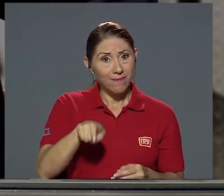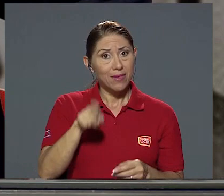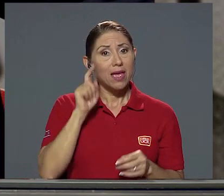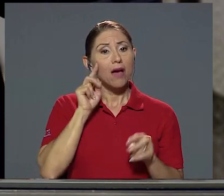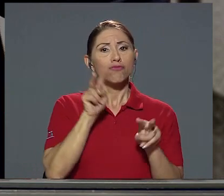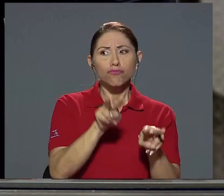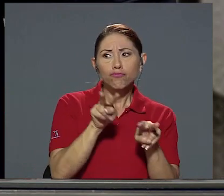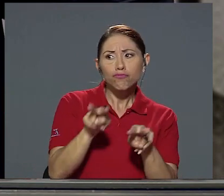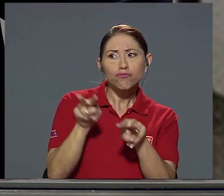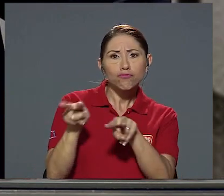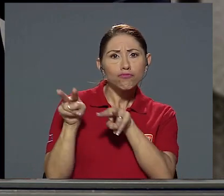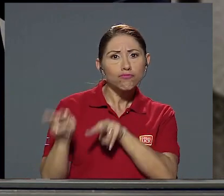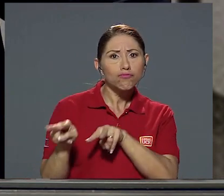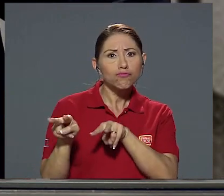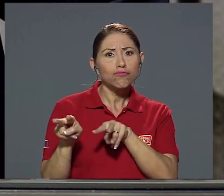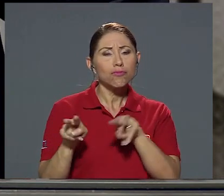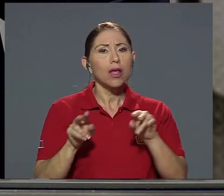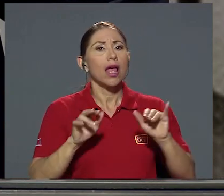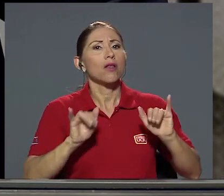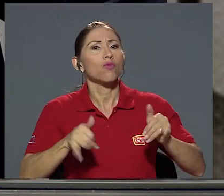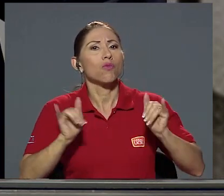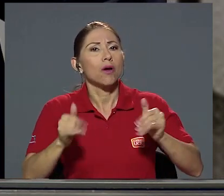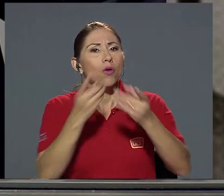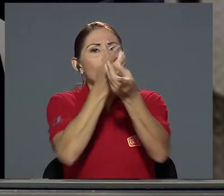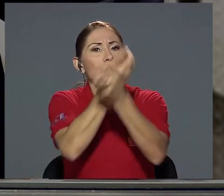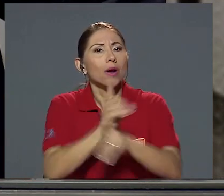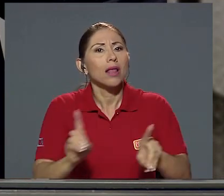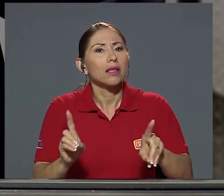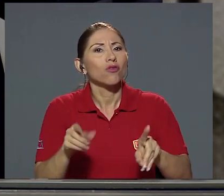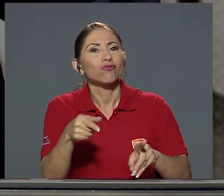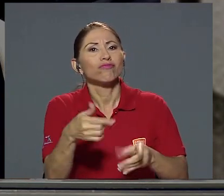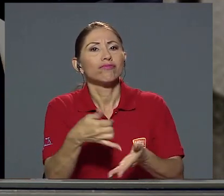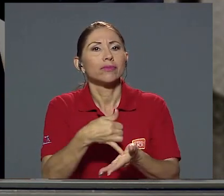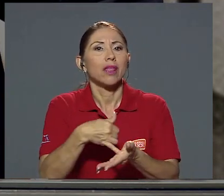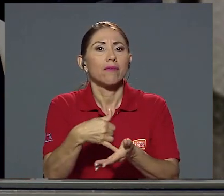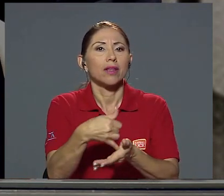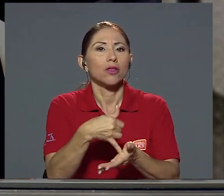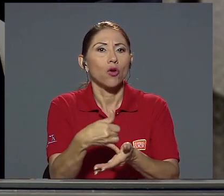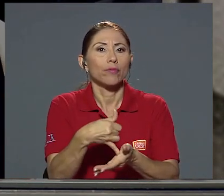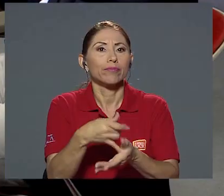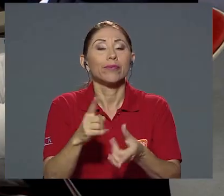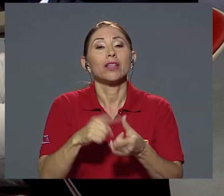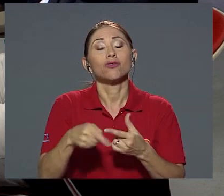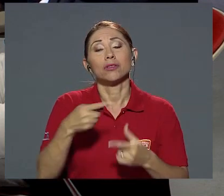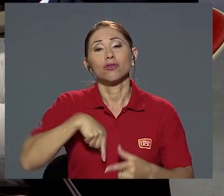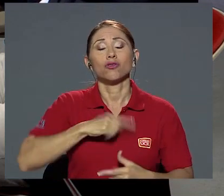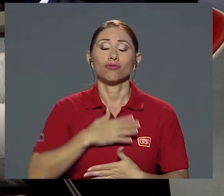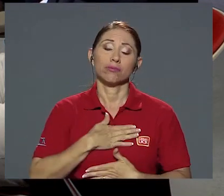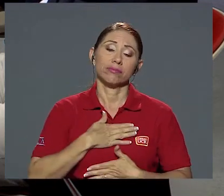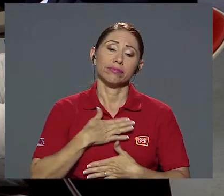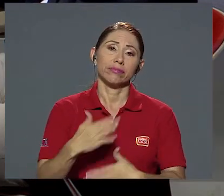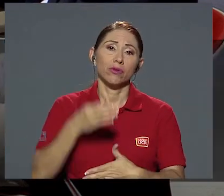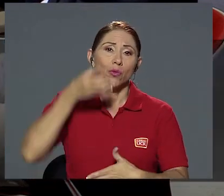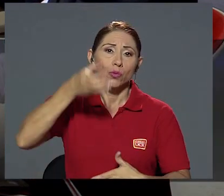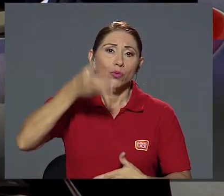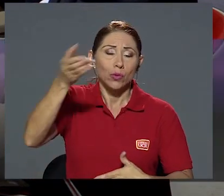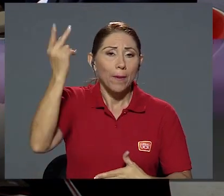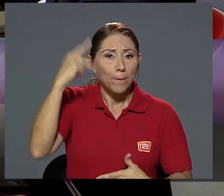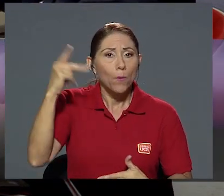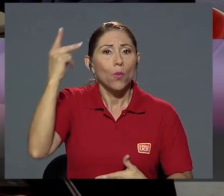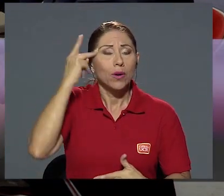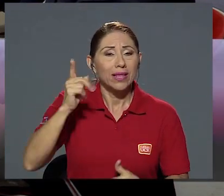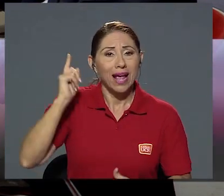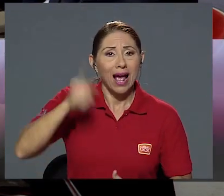tutelar el juego democrático se debilitó. Cedimos básicamente a una cultura autoritaria, política